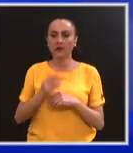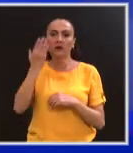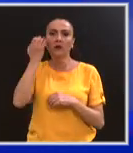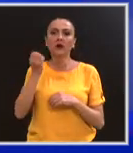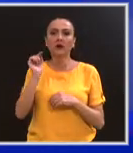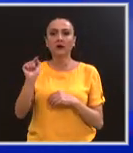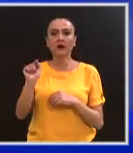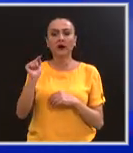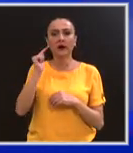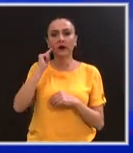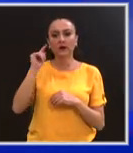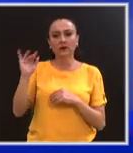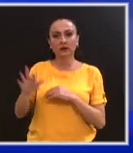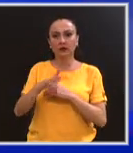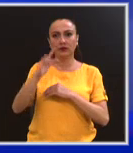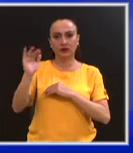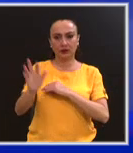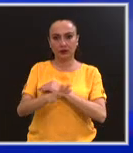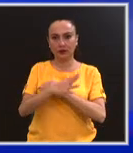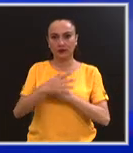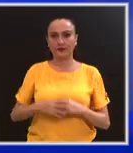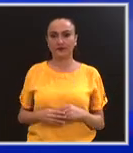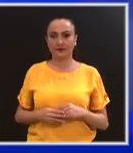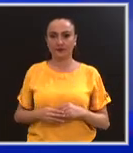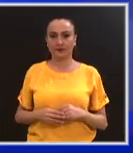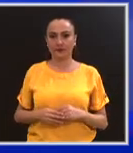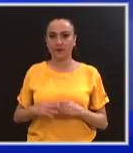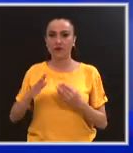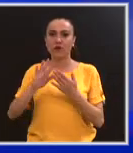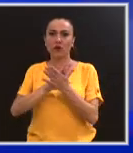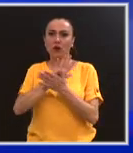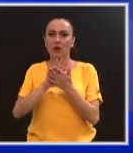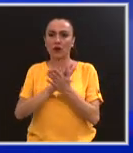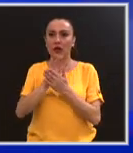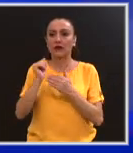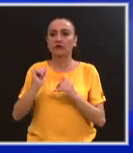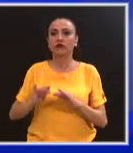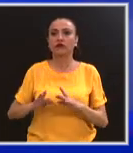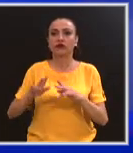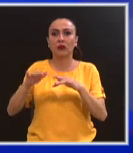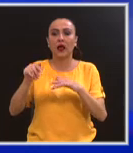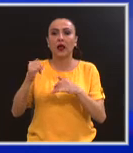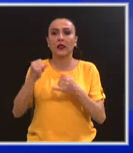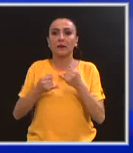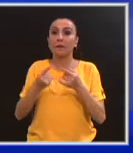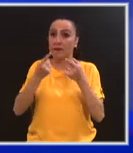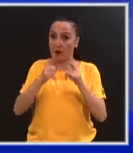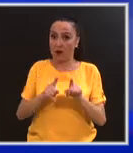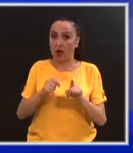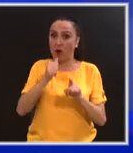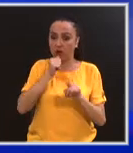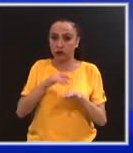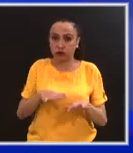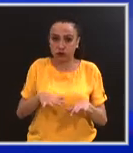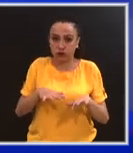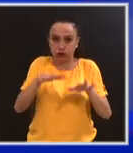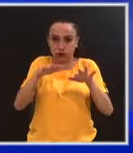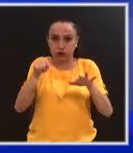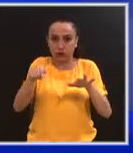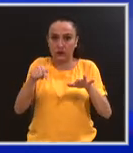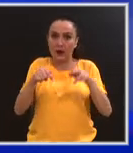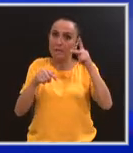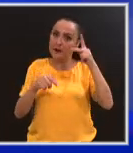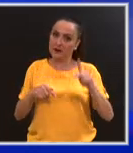a que la el el oleje y combinado con la marea alta podría provocar inundaciones en el